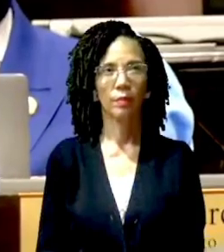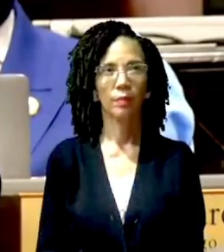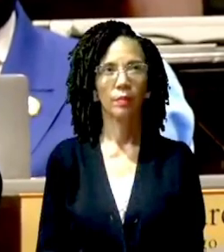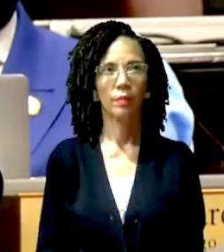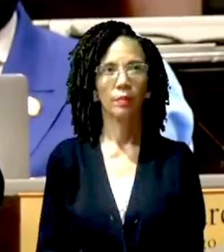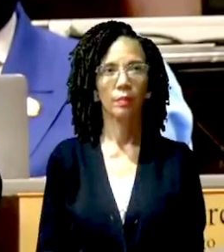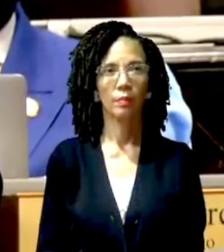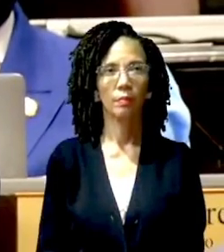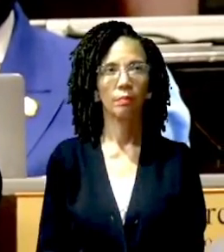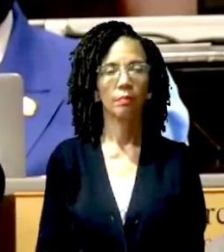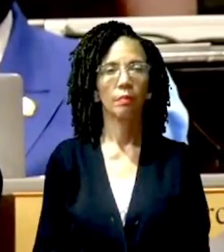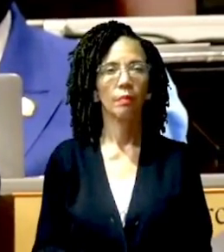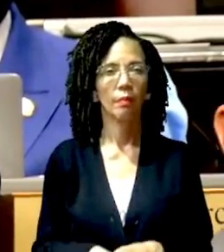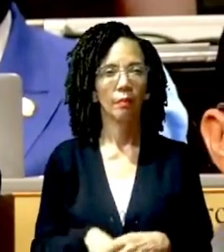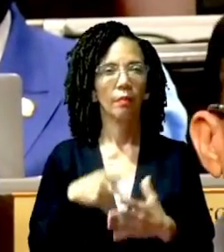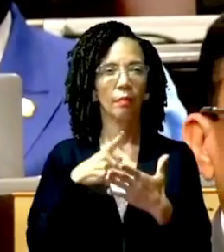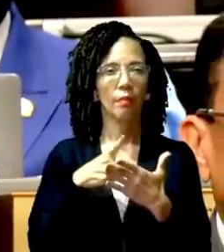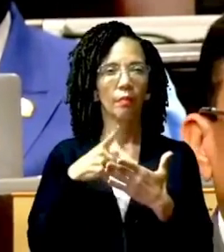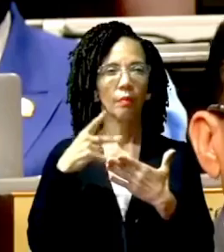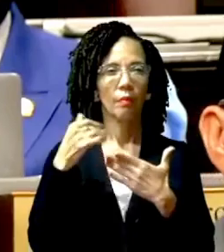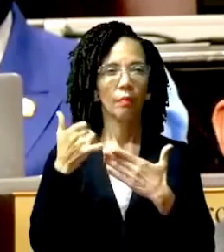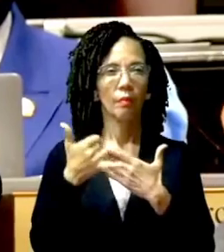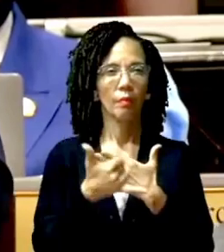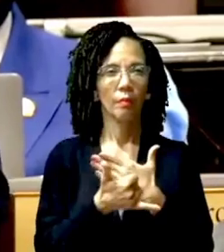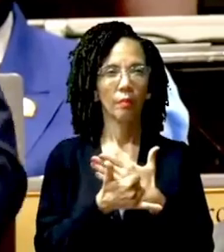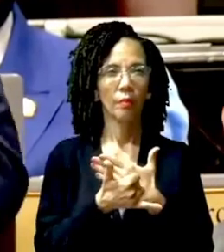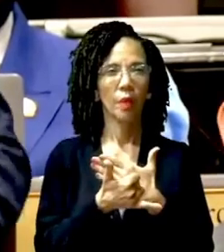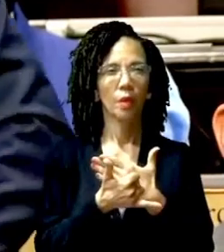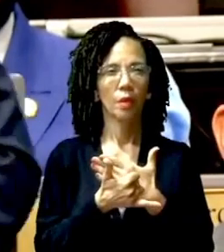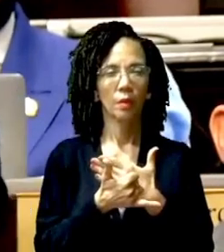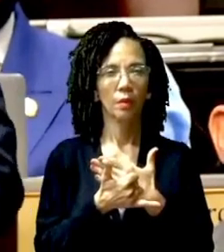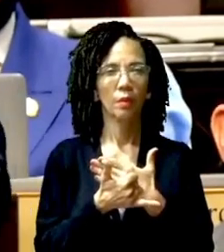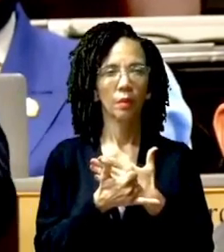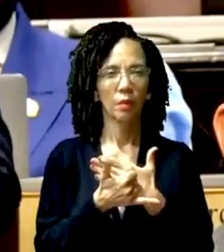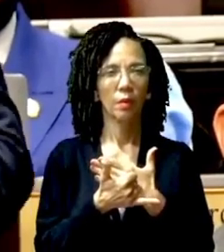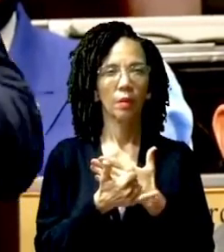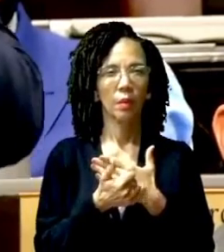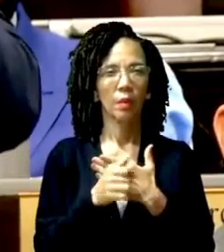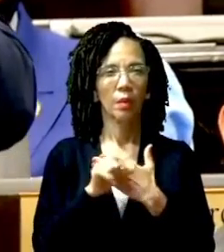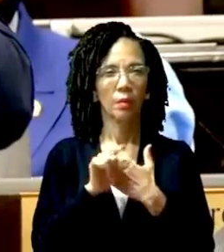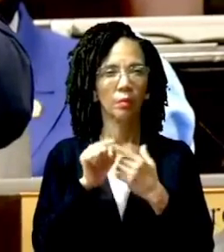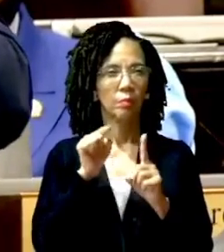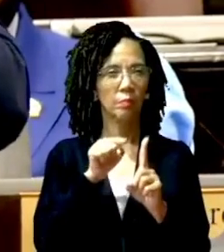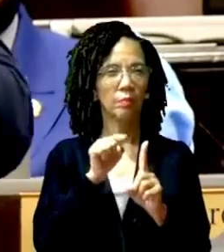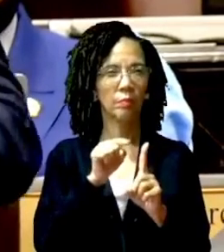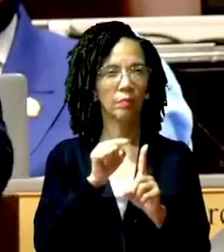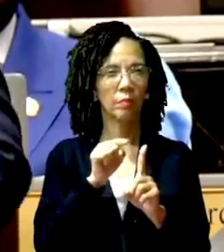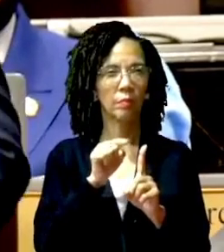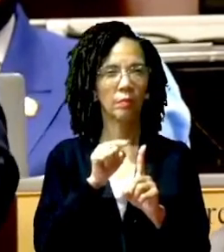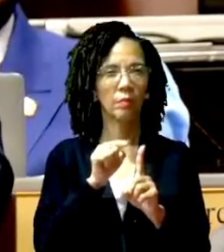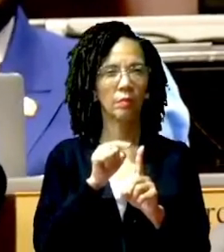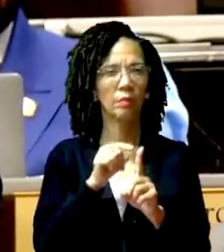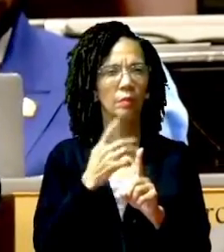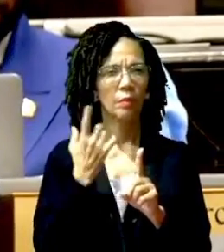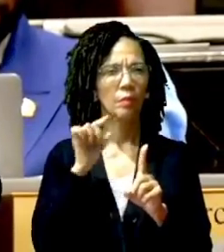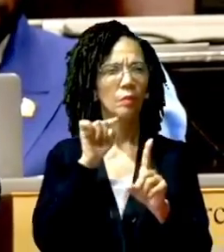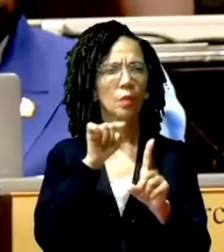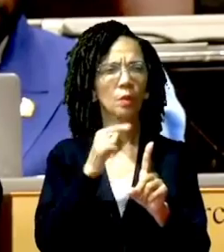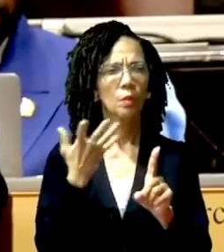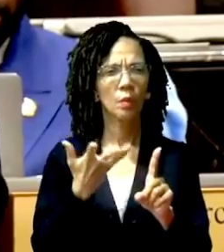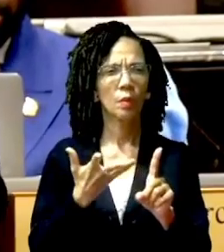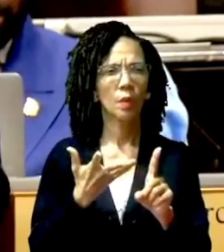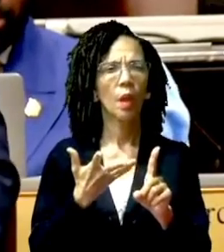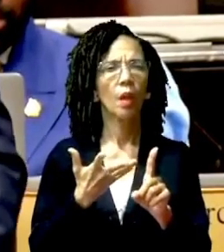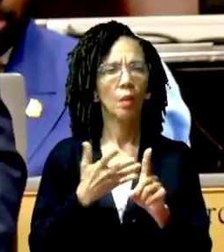no se le impone, sino que son iniciativas propias de los legisladores para fines de hacer la función específica